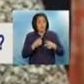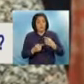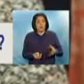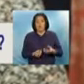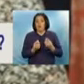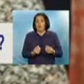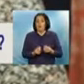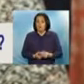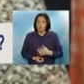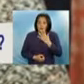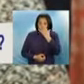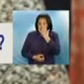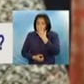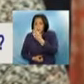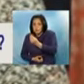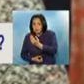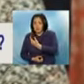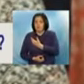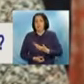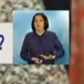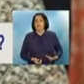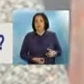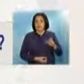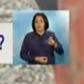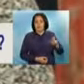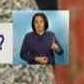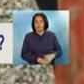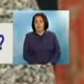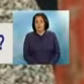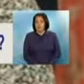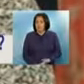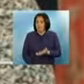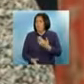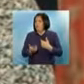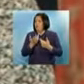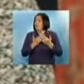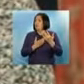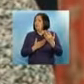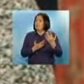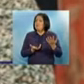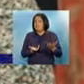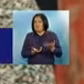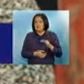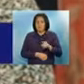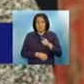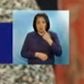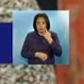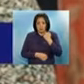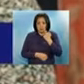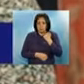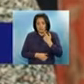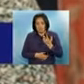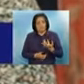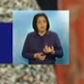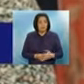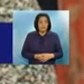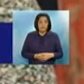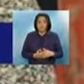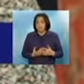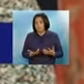enamoró del presidente Pedro Pablo Kuczynski. Fue realmente un hombre